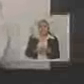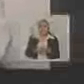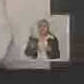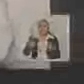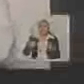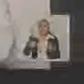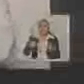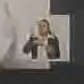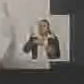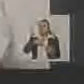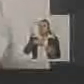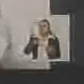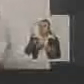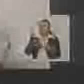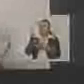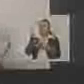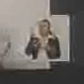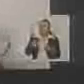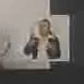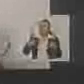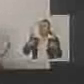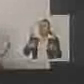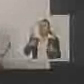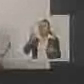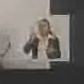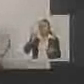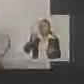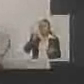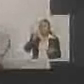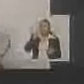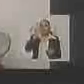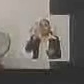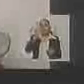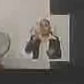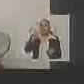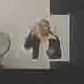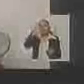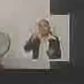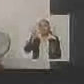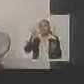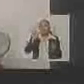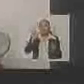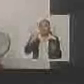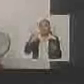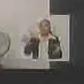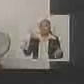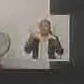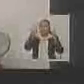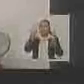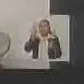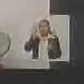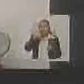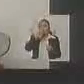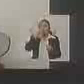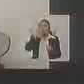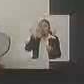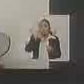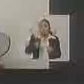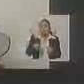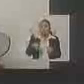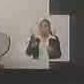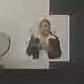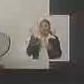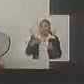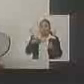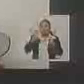tengamos nosotros como vecinos es el factor principal para poder combatir la corrupción. La educación desde casa, desde